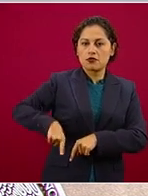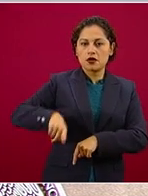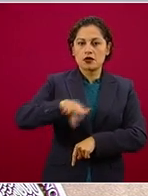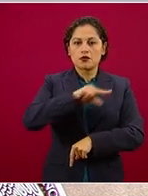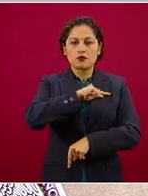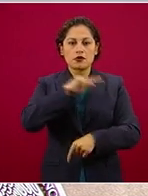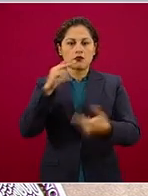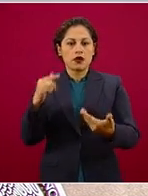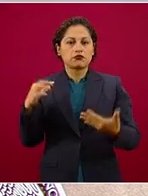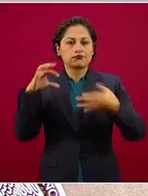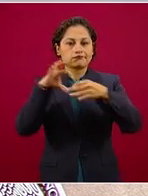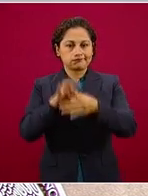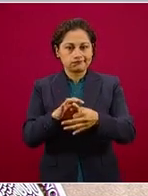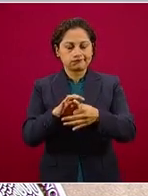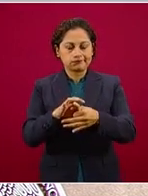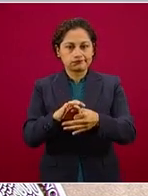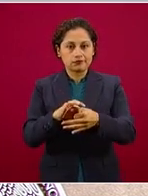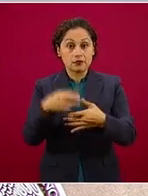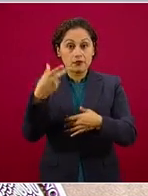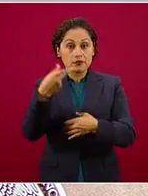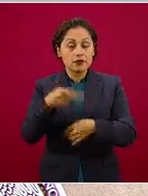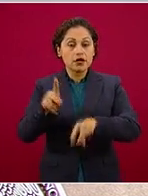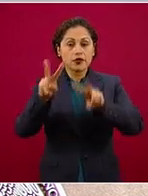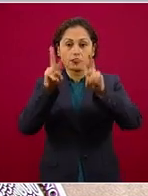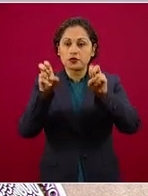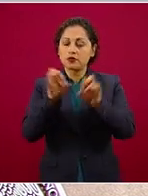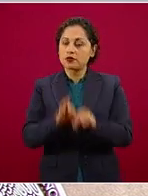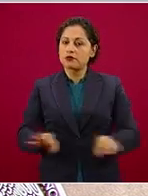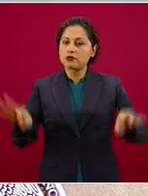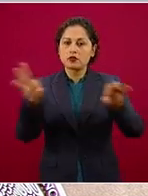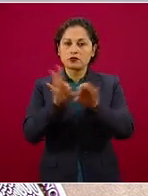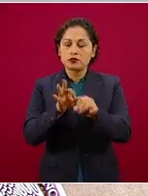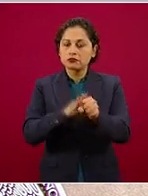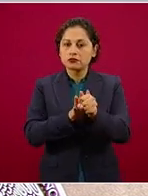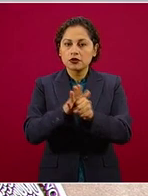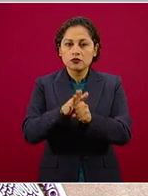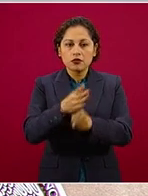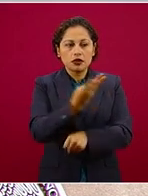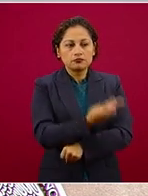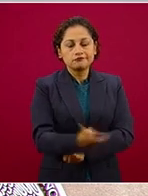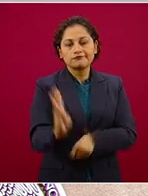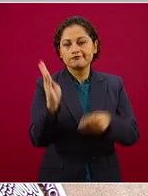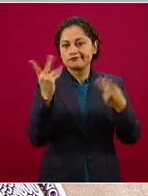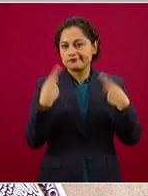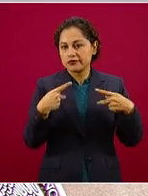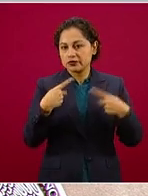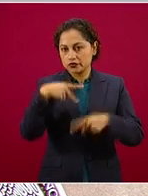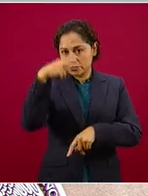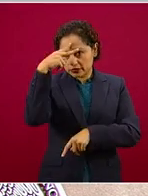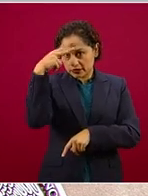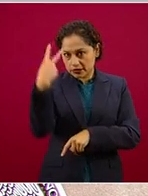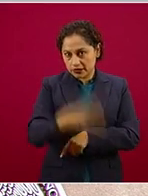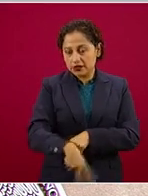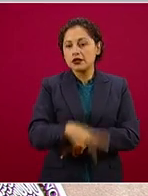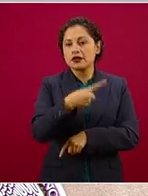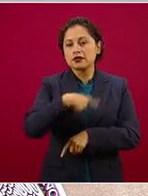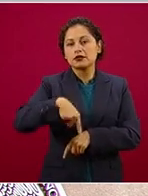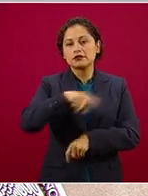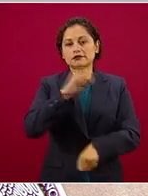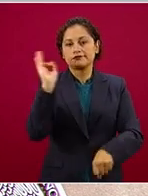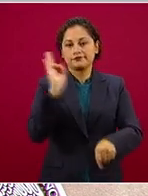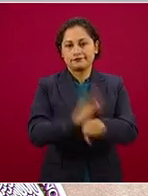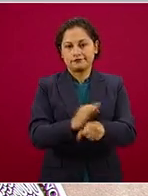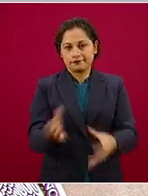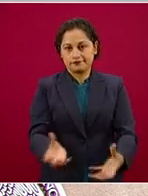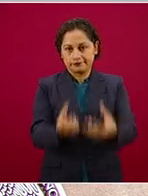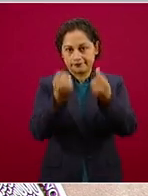tema crucial, que es la vida de todas las mexicanas y los mexicanos. Me parece que es una reflexión muy linda para todos. Quiero decir